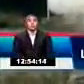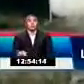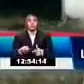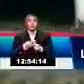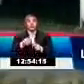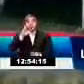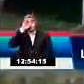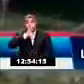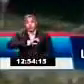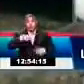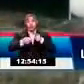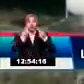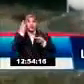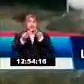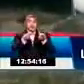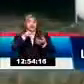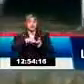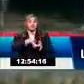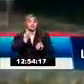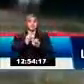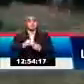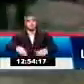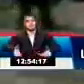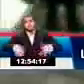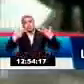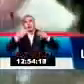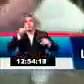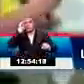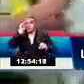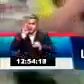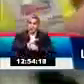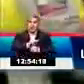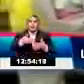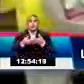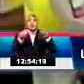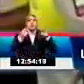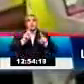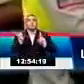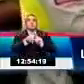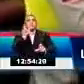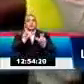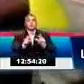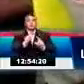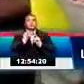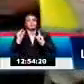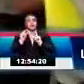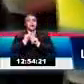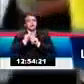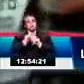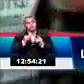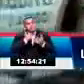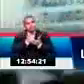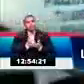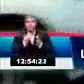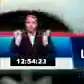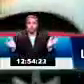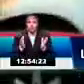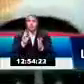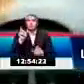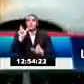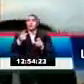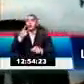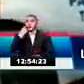uniformados en cada visita, además de las videollamadas y mensajes, brindaban a la pareja palabras de aliento que les ayudaron en